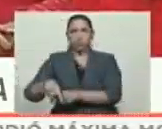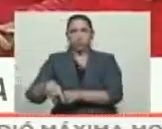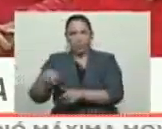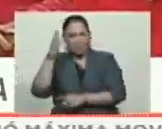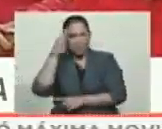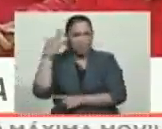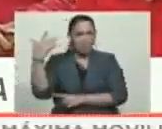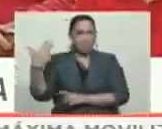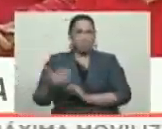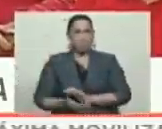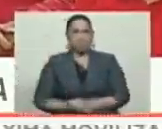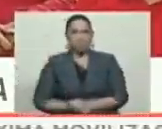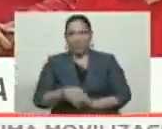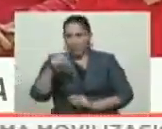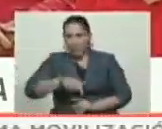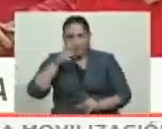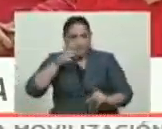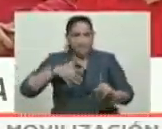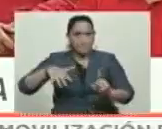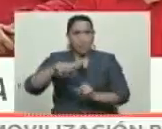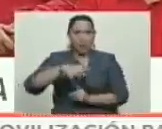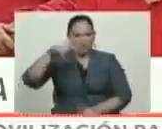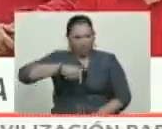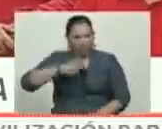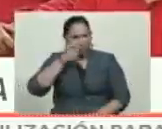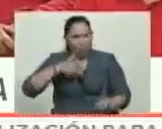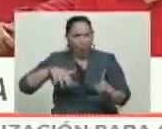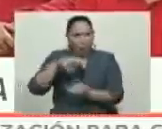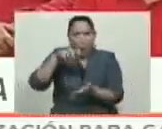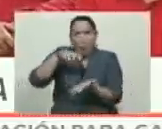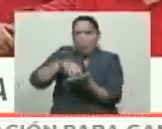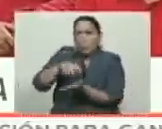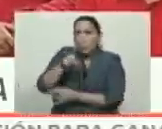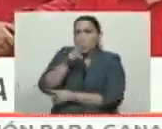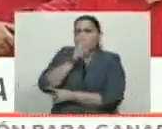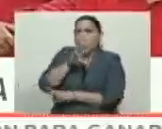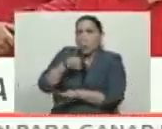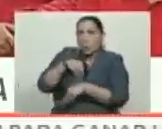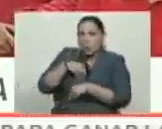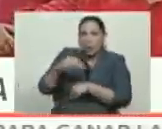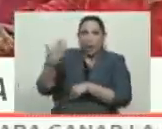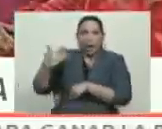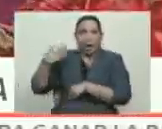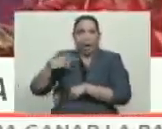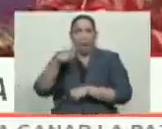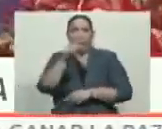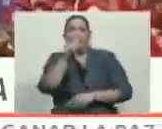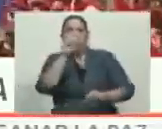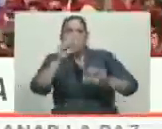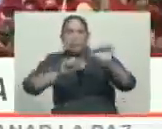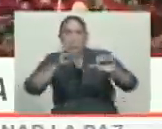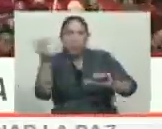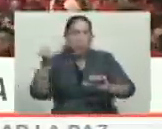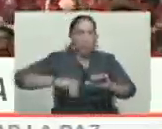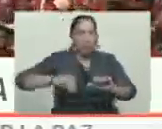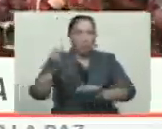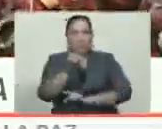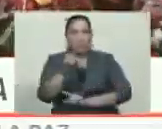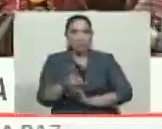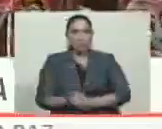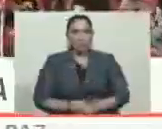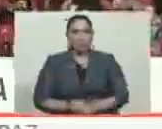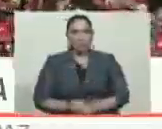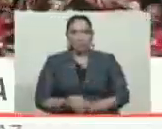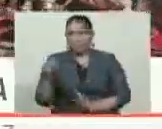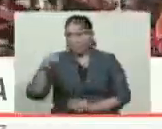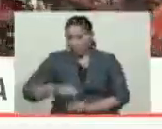imaginando que este pueblo es el pueblo sumiso de hace un siglo o más aquí en Venezuela. Este